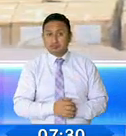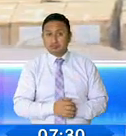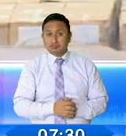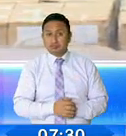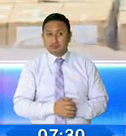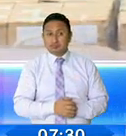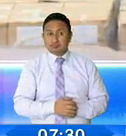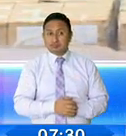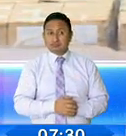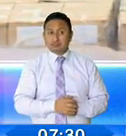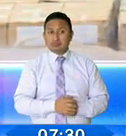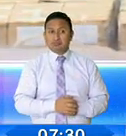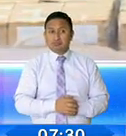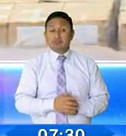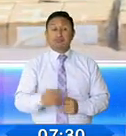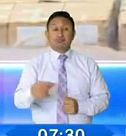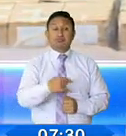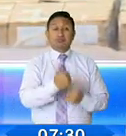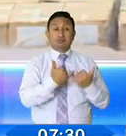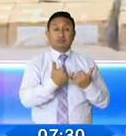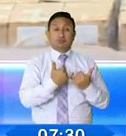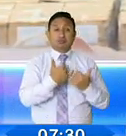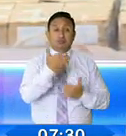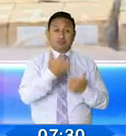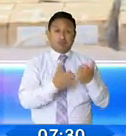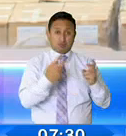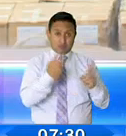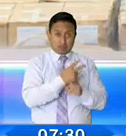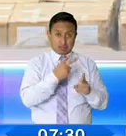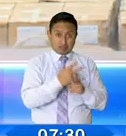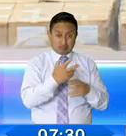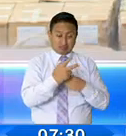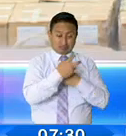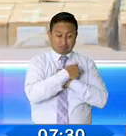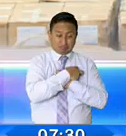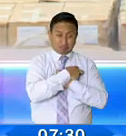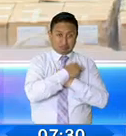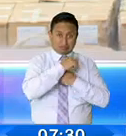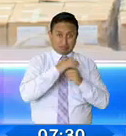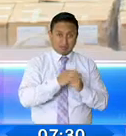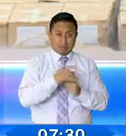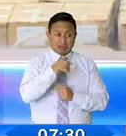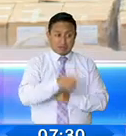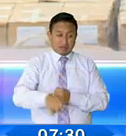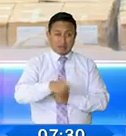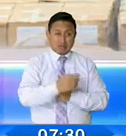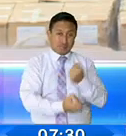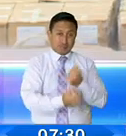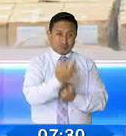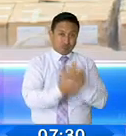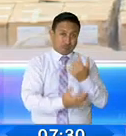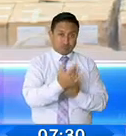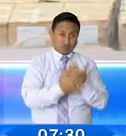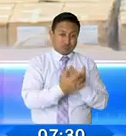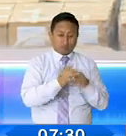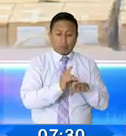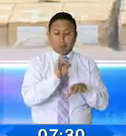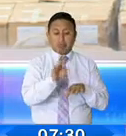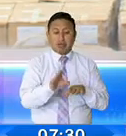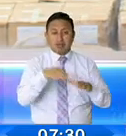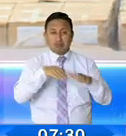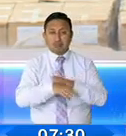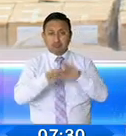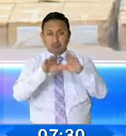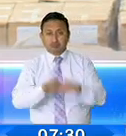más complicadas, las peligrosas y las tóxicas son las que terminan quemadas en una esquina, botadas en una quebrada, enterradas, botadas